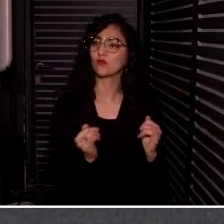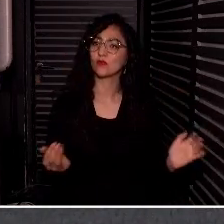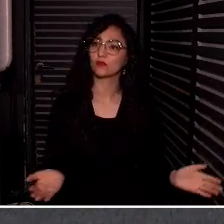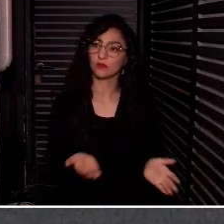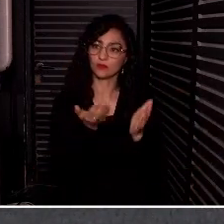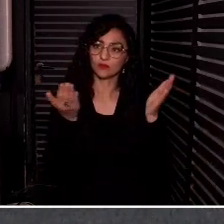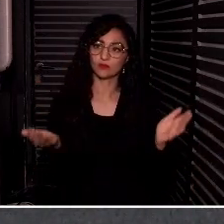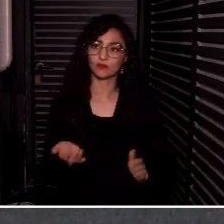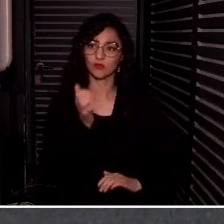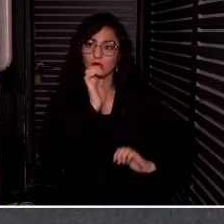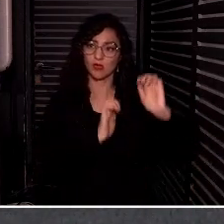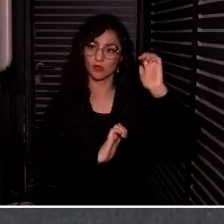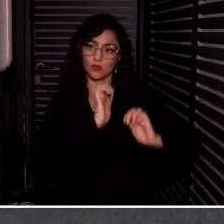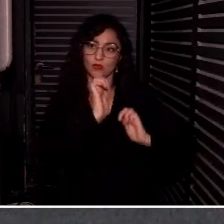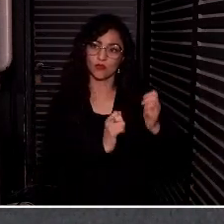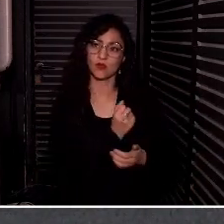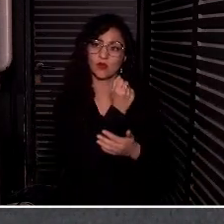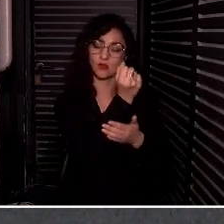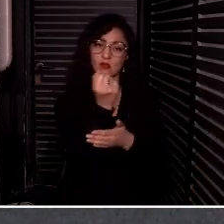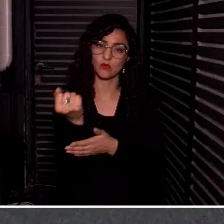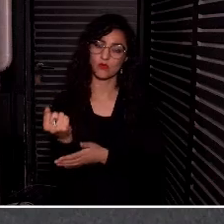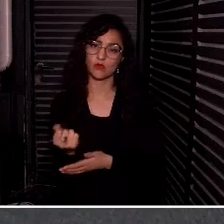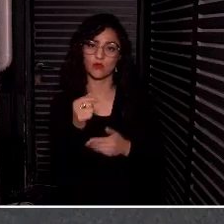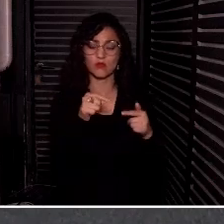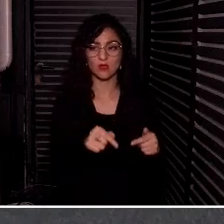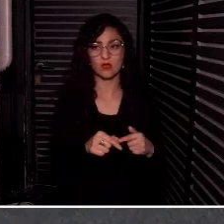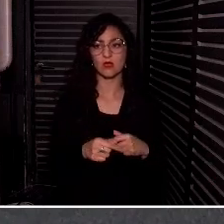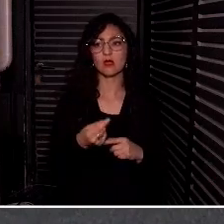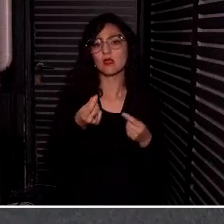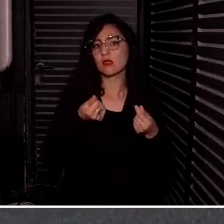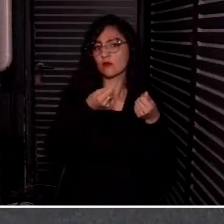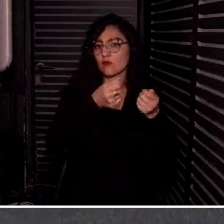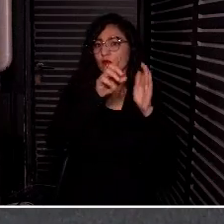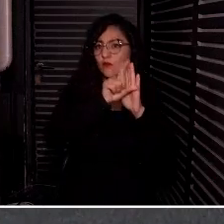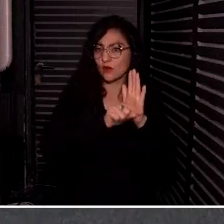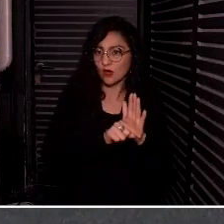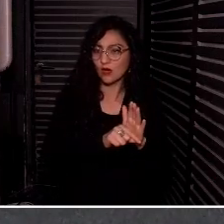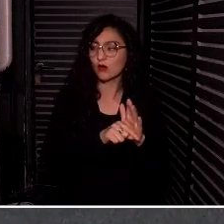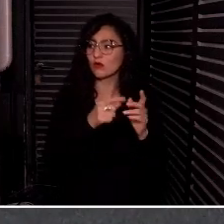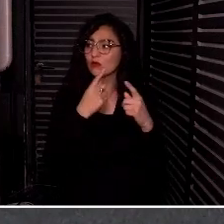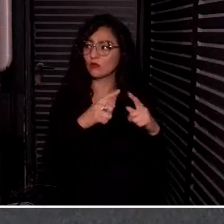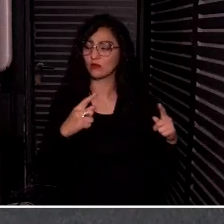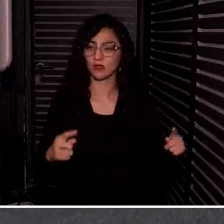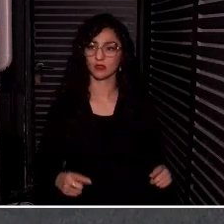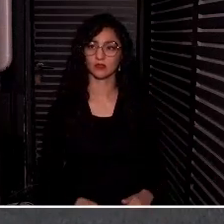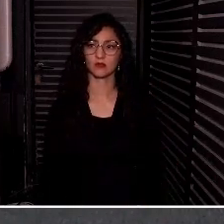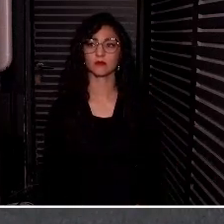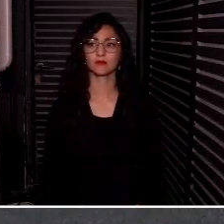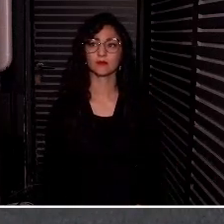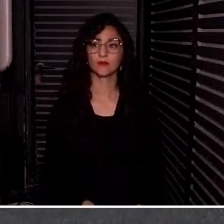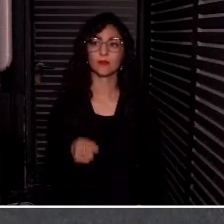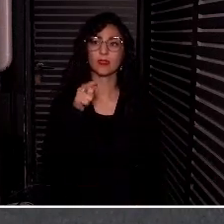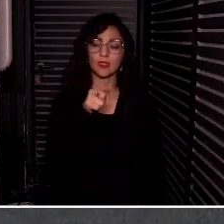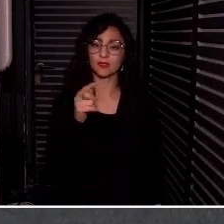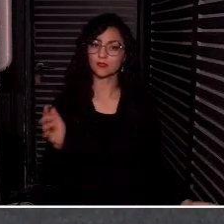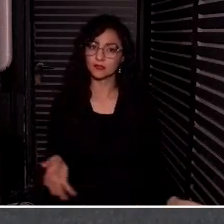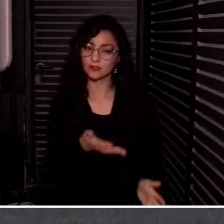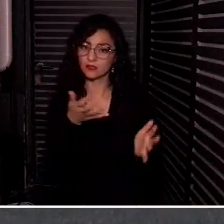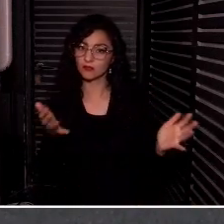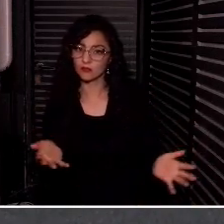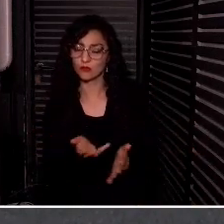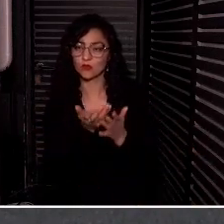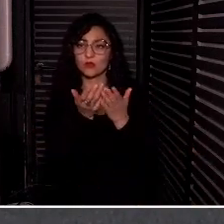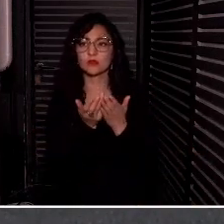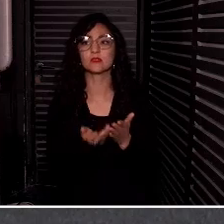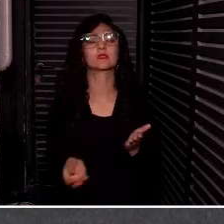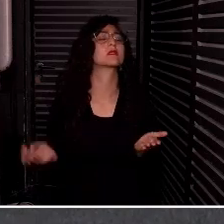eh de ayudar a la industria de bajar los costos para poder exhibirse que sé yo es que se impulsen eh mayores